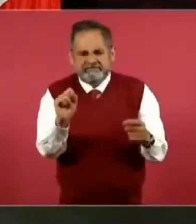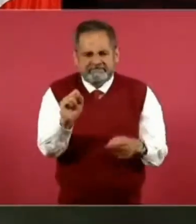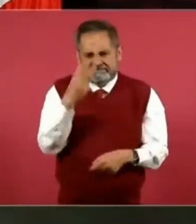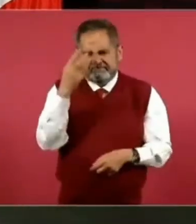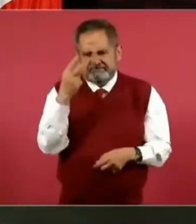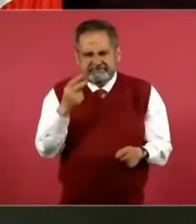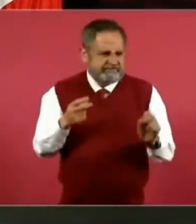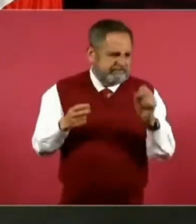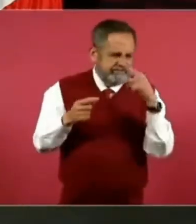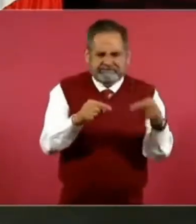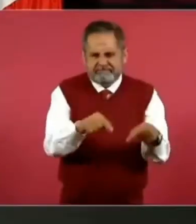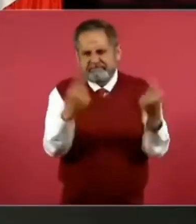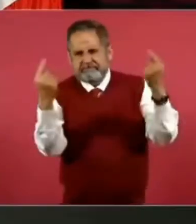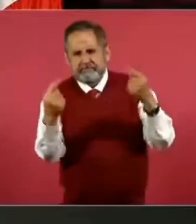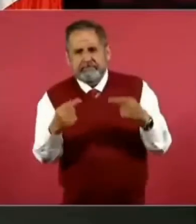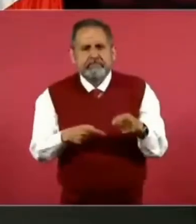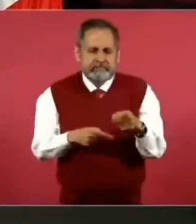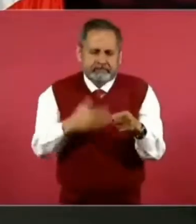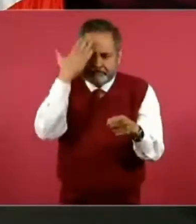con